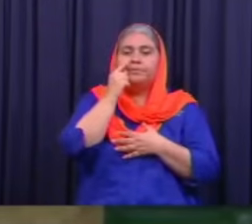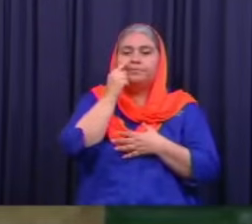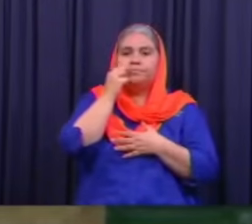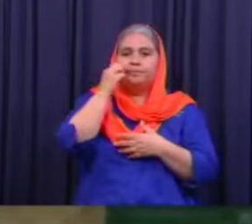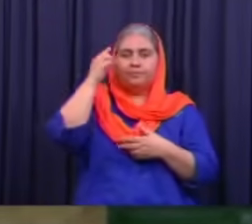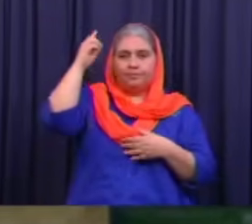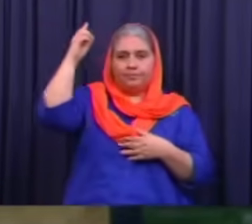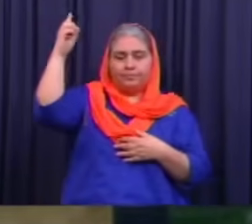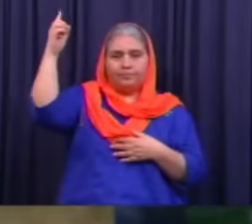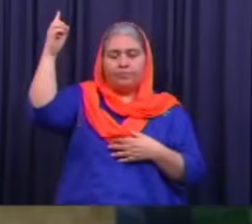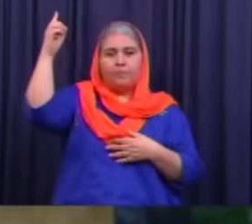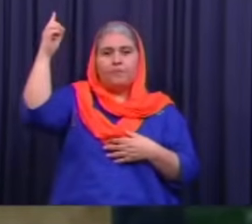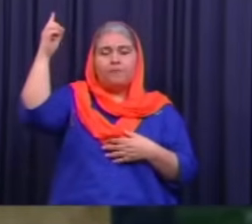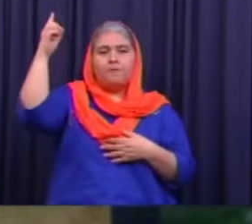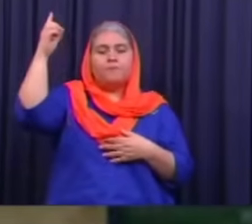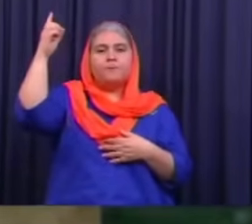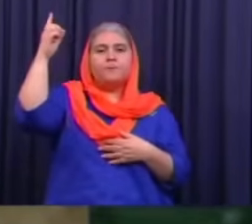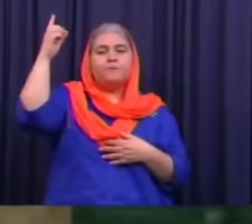gracias